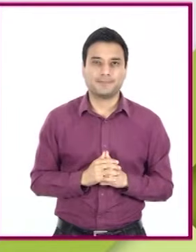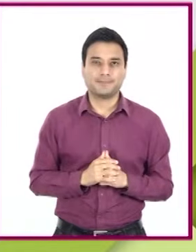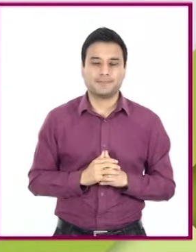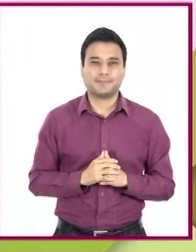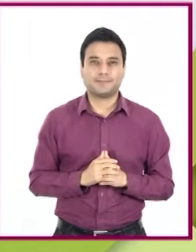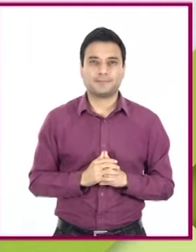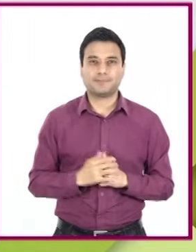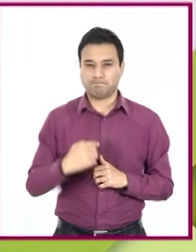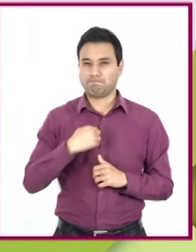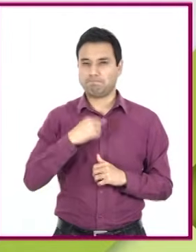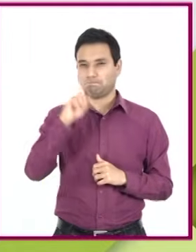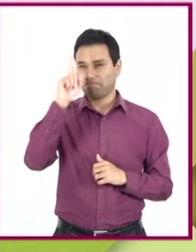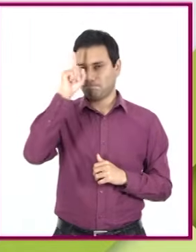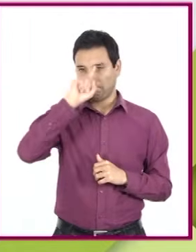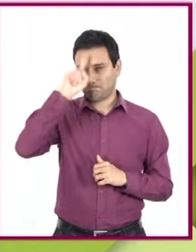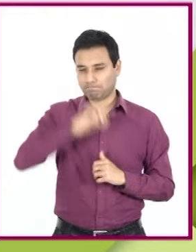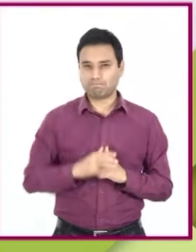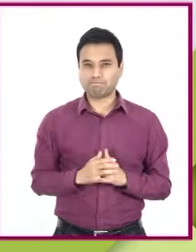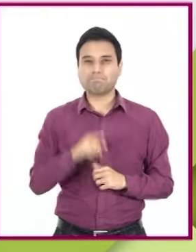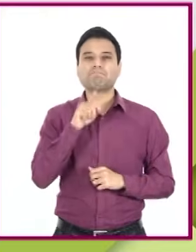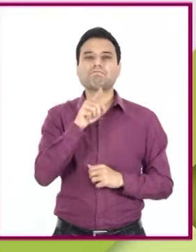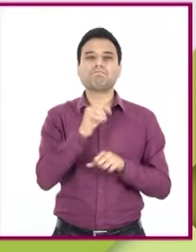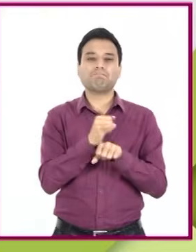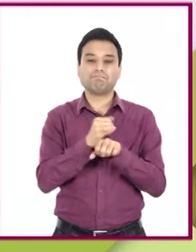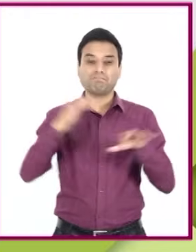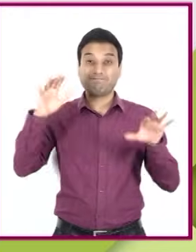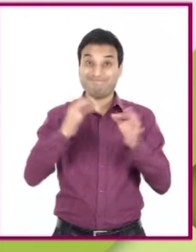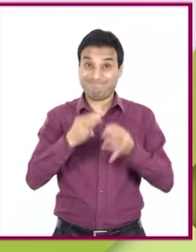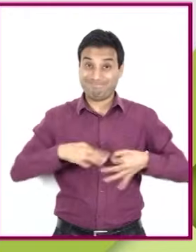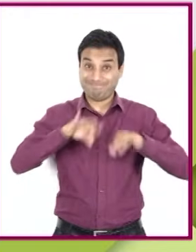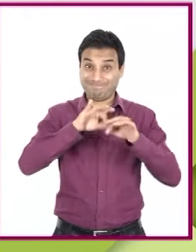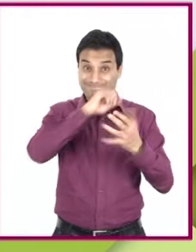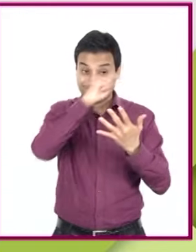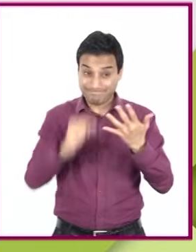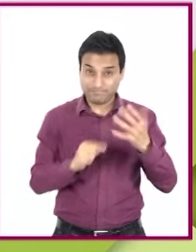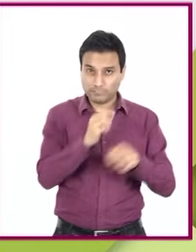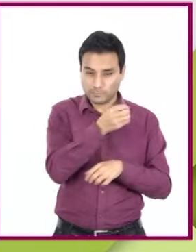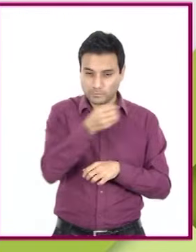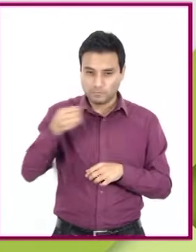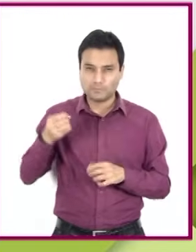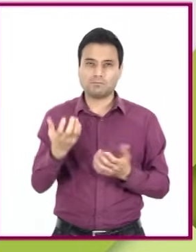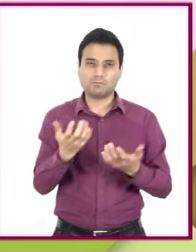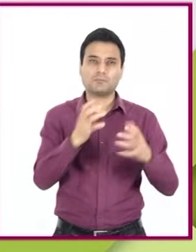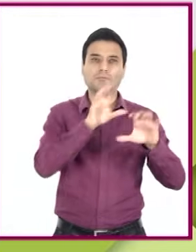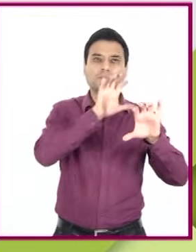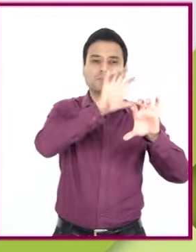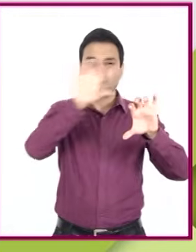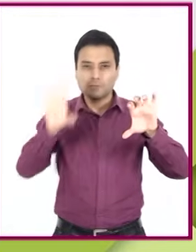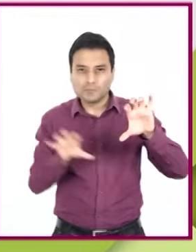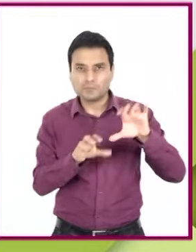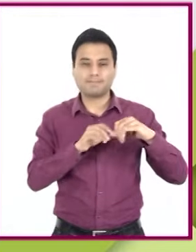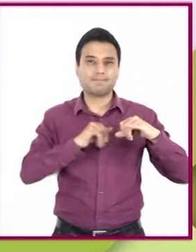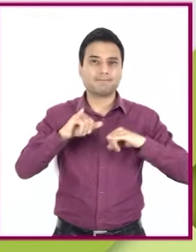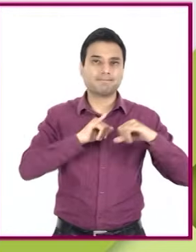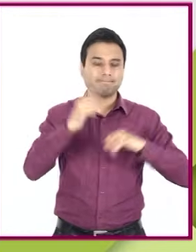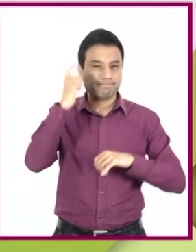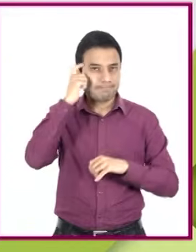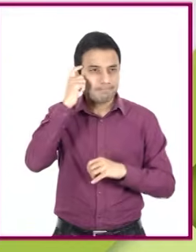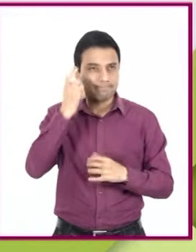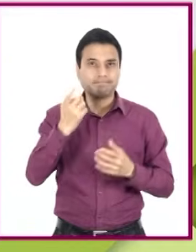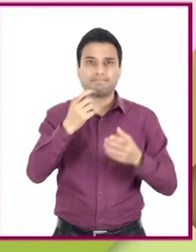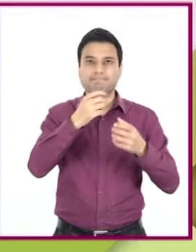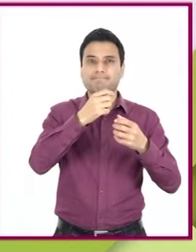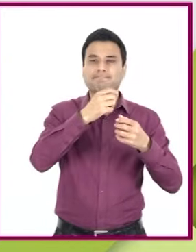Les sugerimos organizar la información más importante en cuadros, gráficos o mapas mentales. Así será más